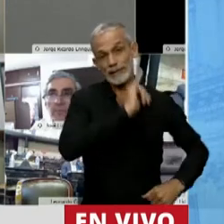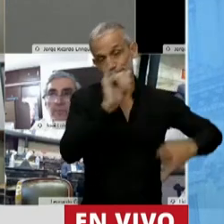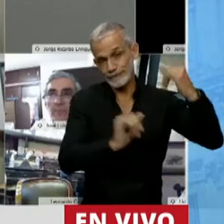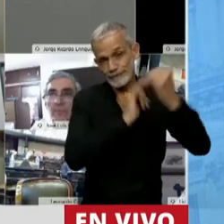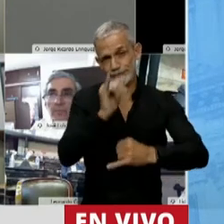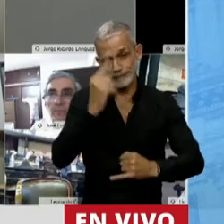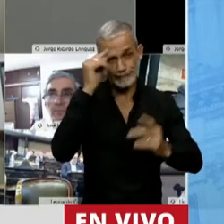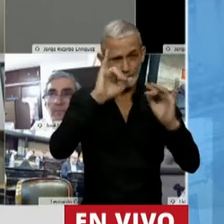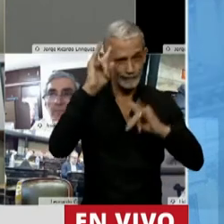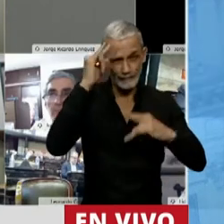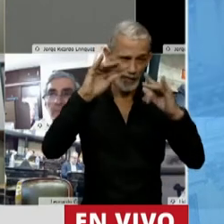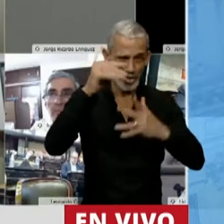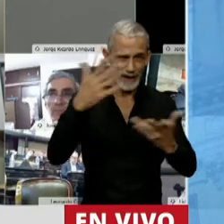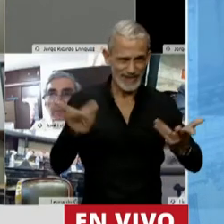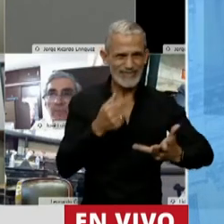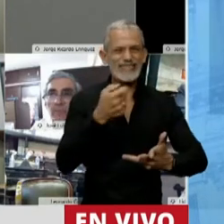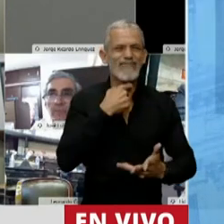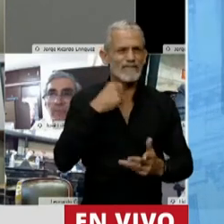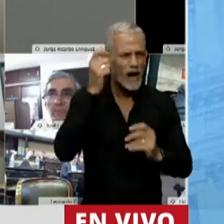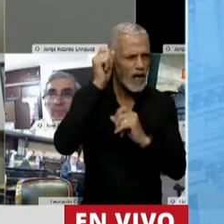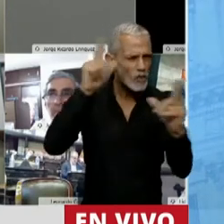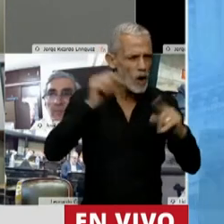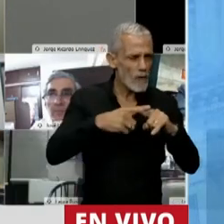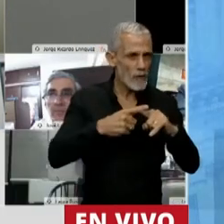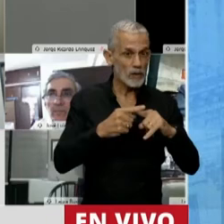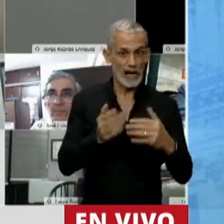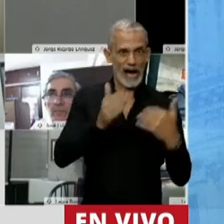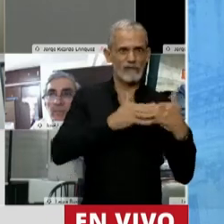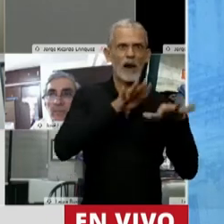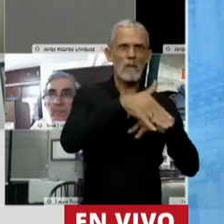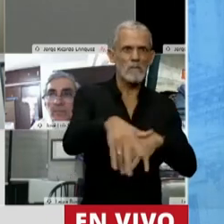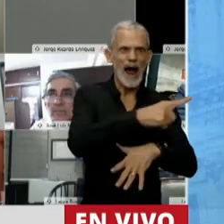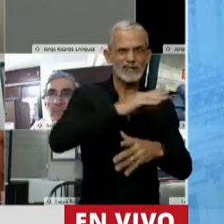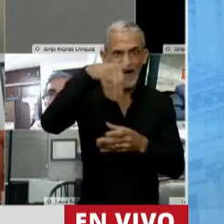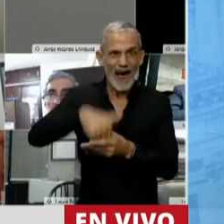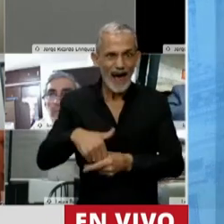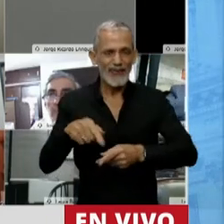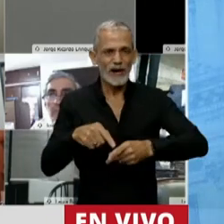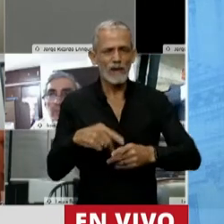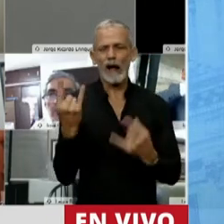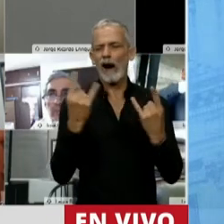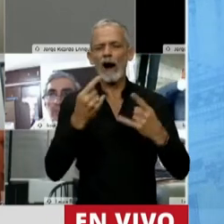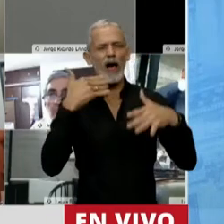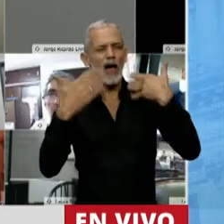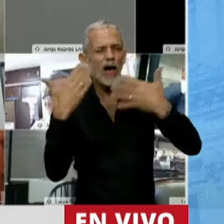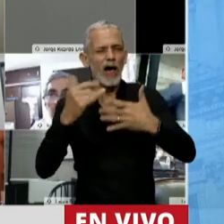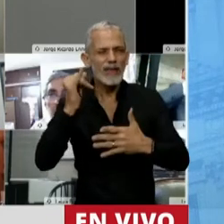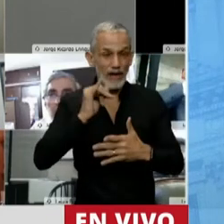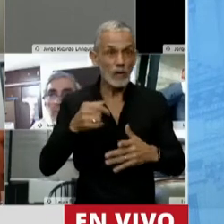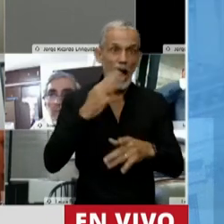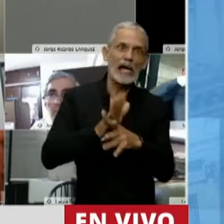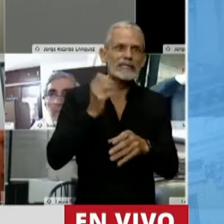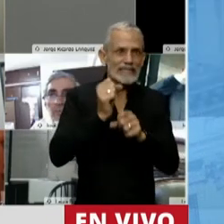afán ideológico intentan, desde afuera con una marcha y aquí adentro con un falso discurso, hasta